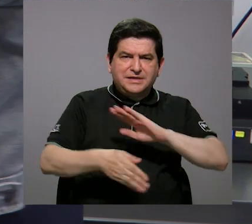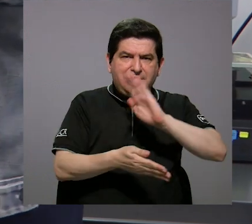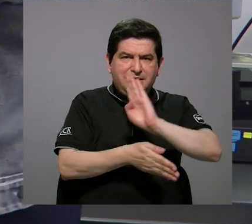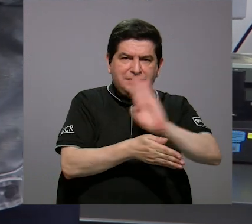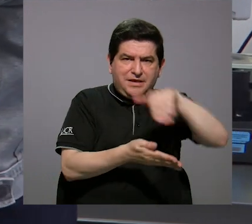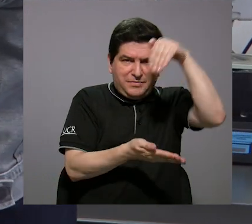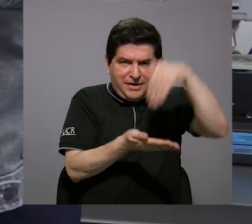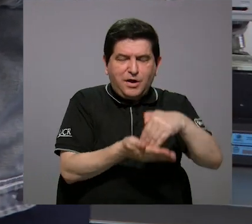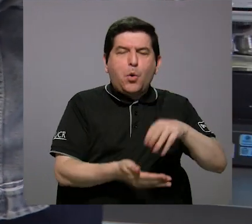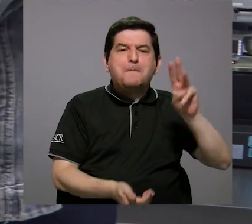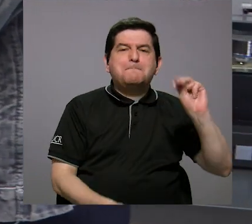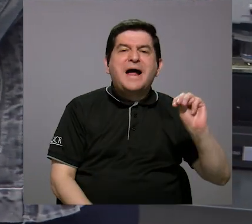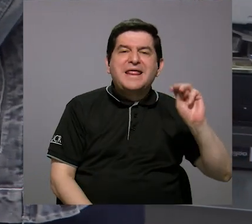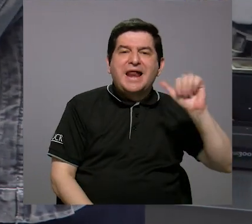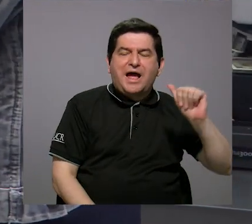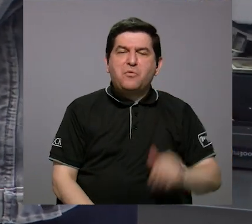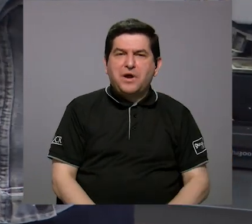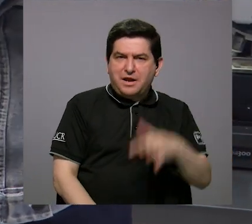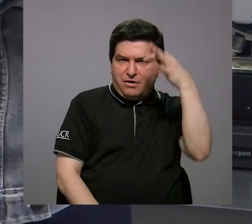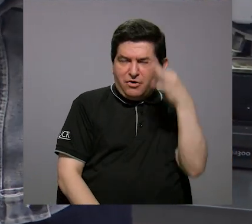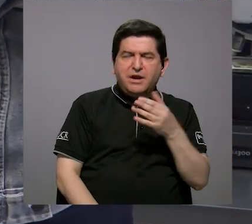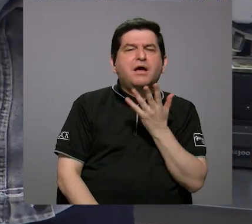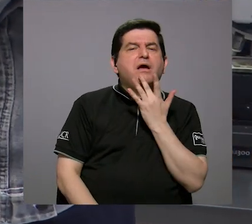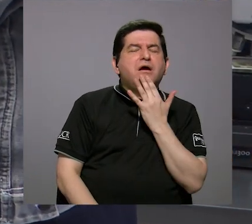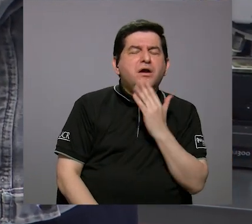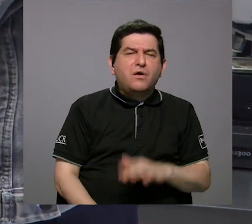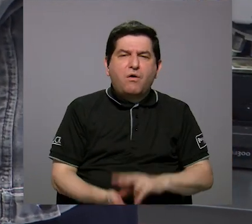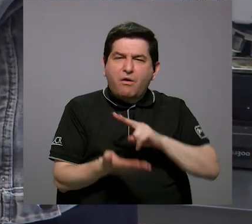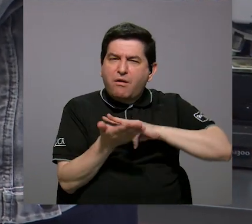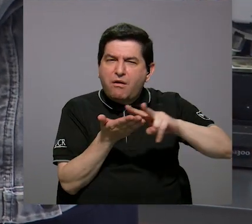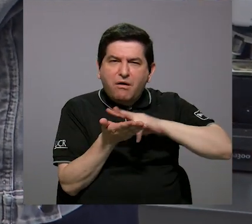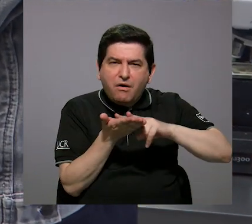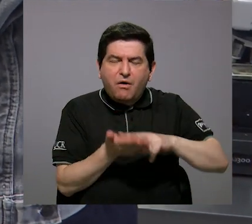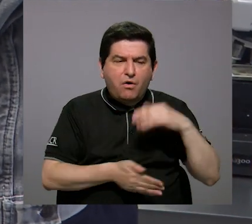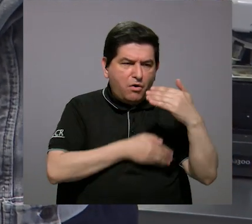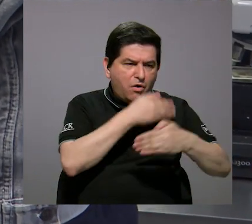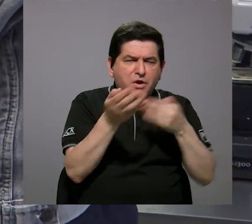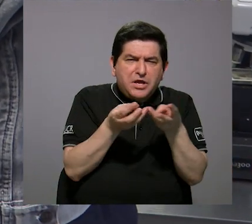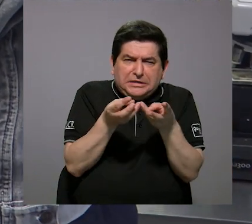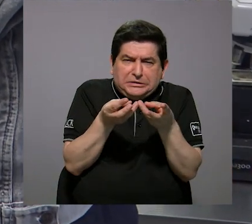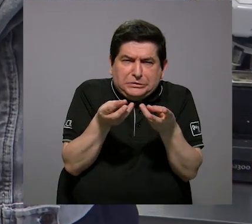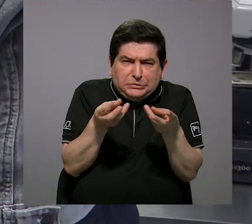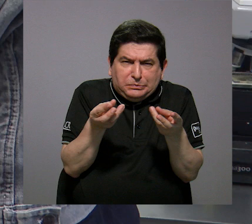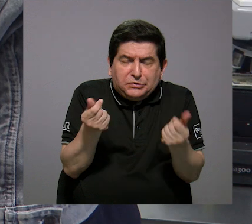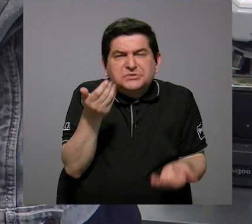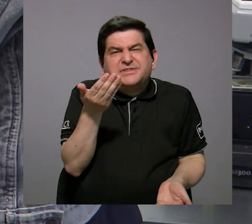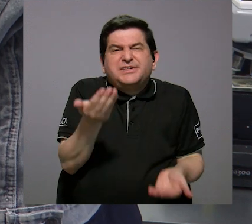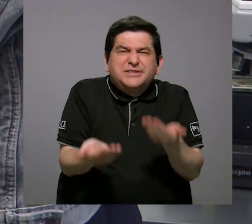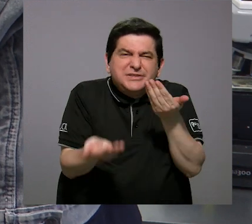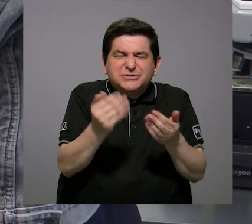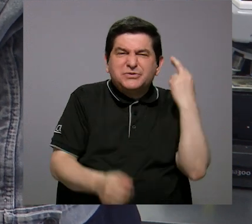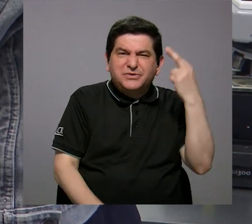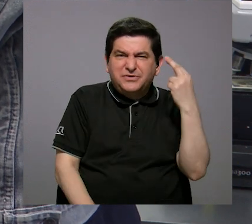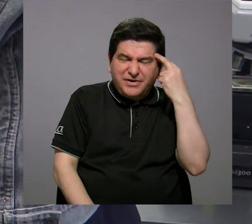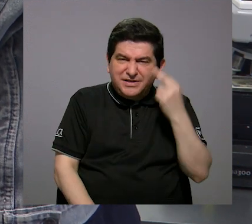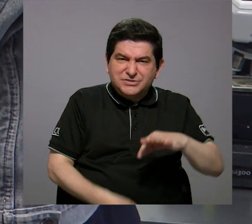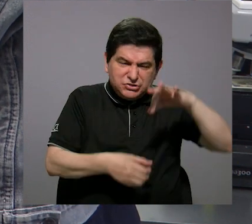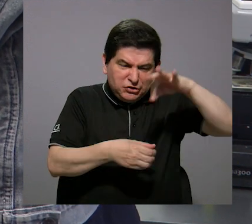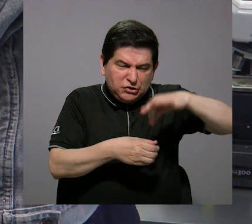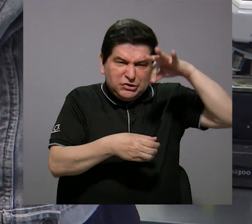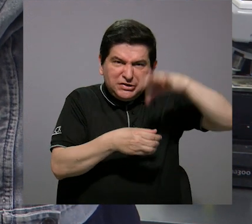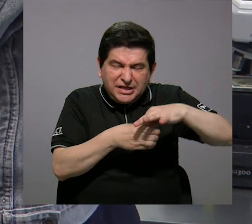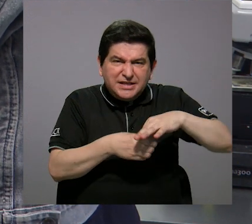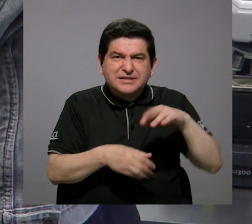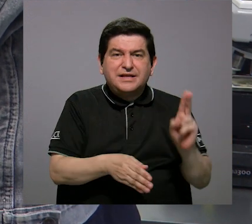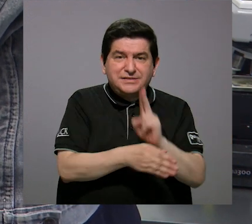Banco Central, Mariela Agüero, asumía que la coloración verde que tenía y el proceso de deterioro muy probablemente era porque las tintas